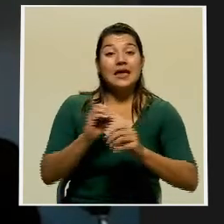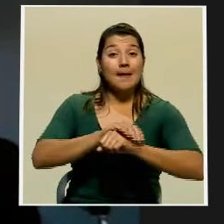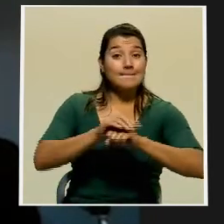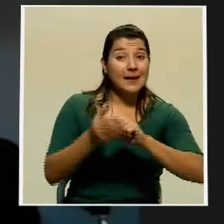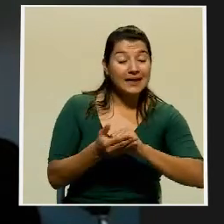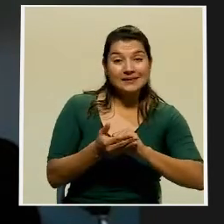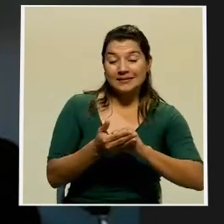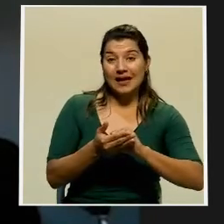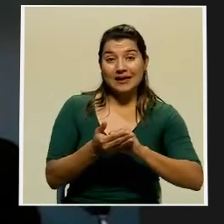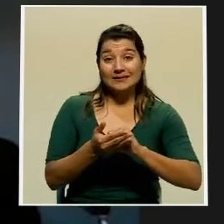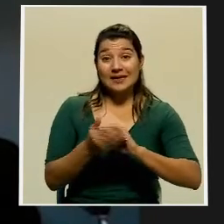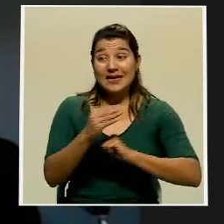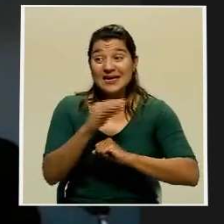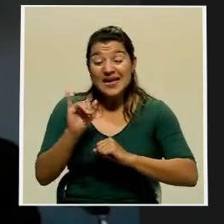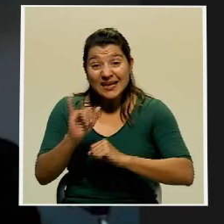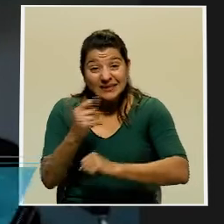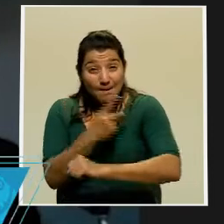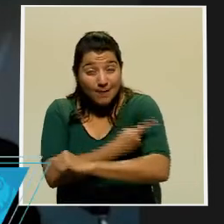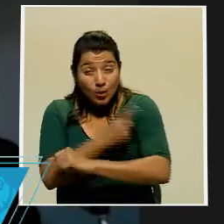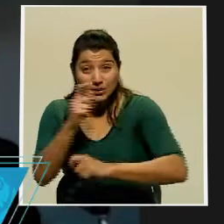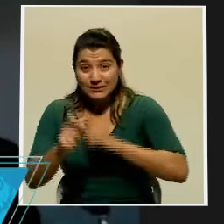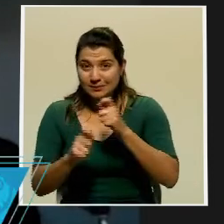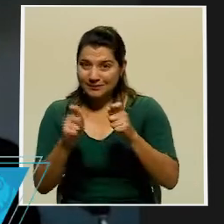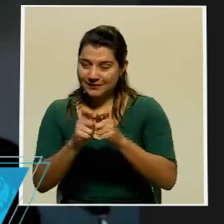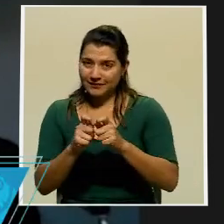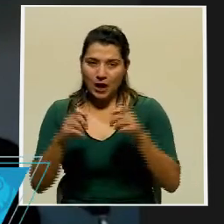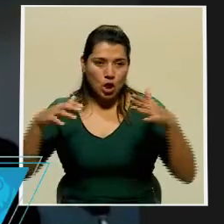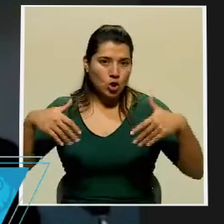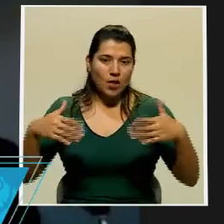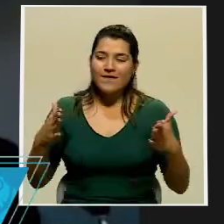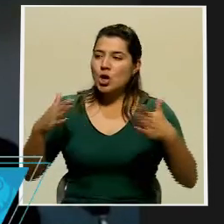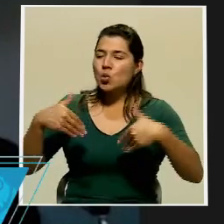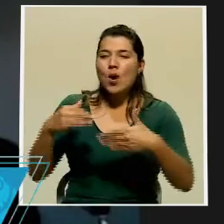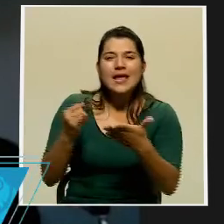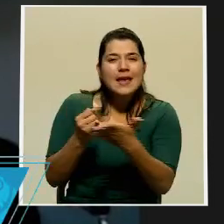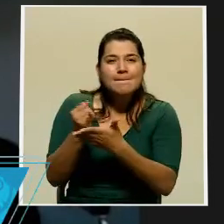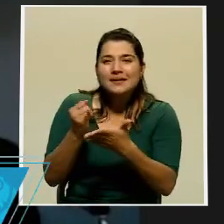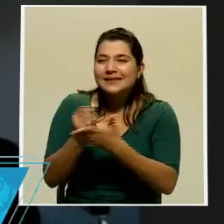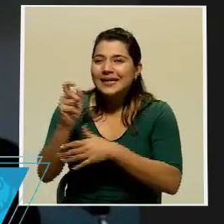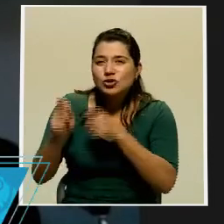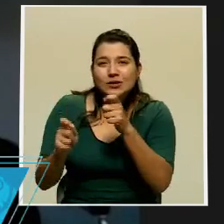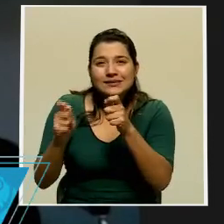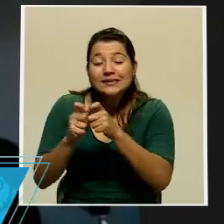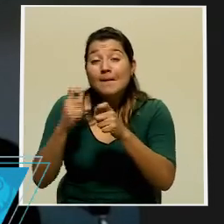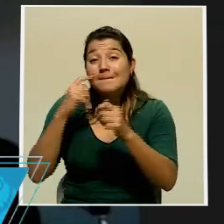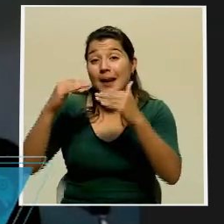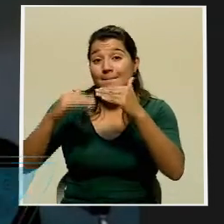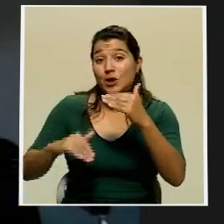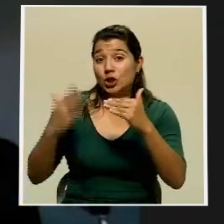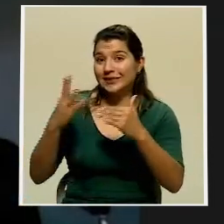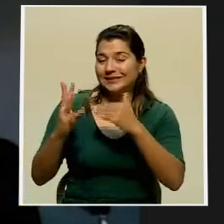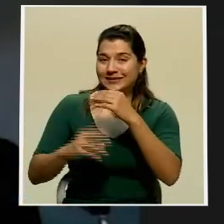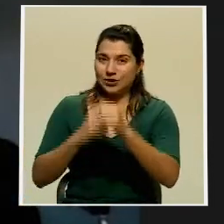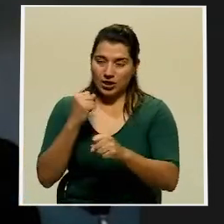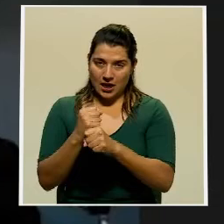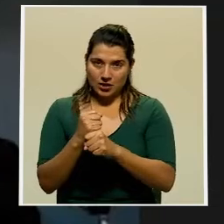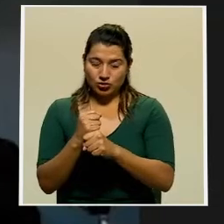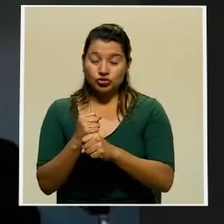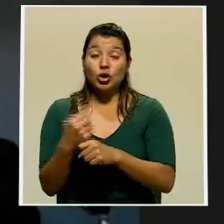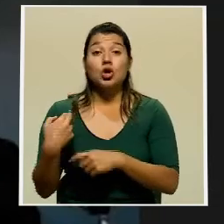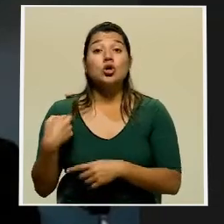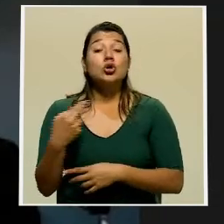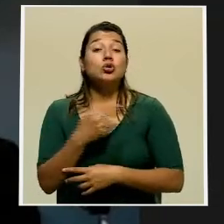y para esta vacuna en particular tampoco se han hecho estudios en menores de 16 años. Nosotros nos basamos en la